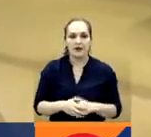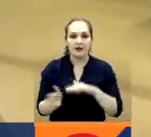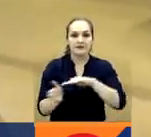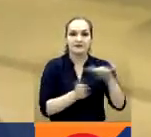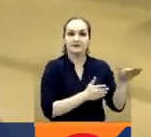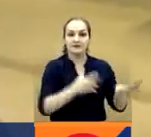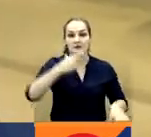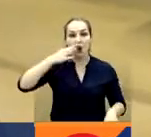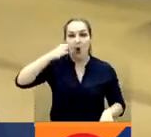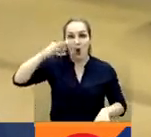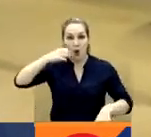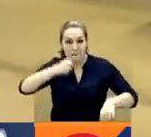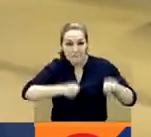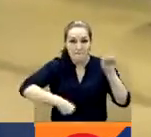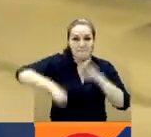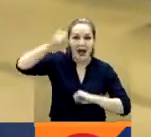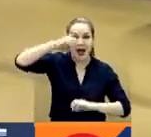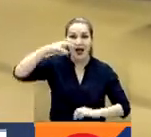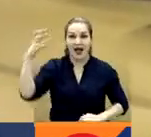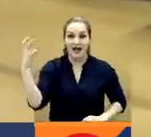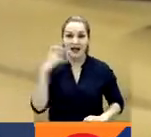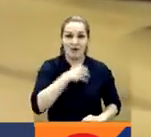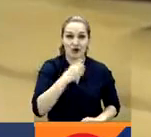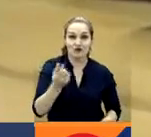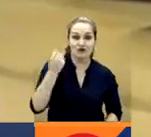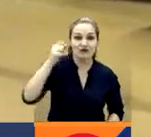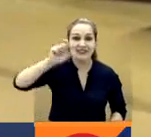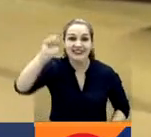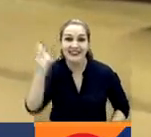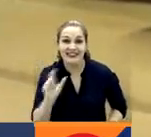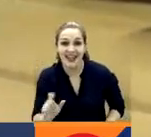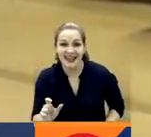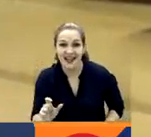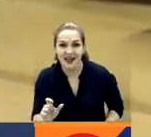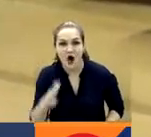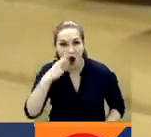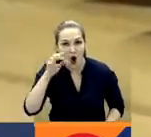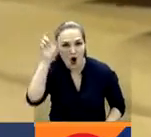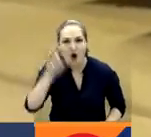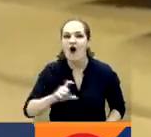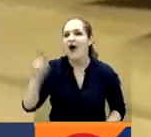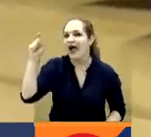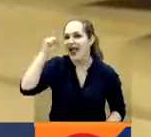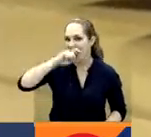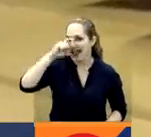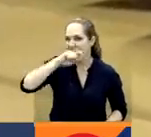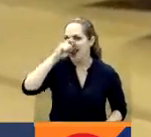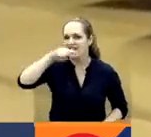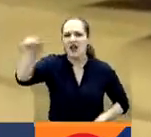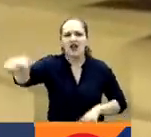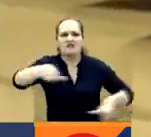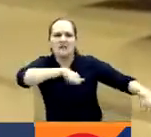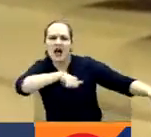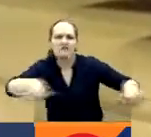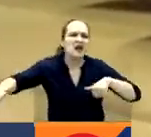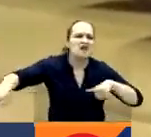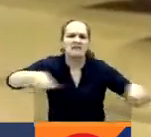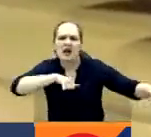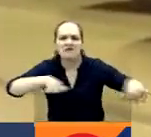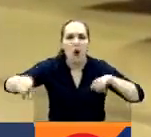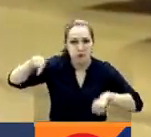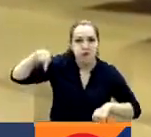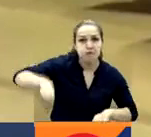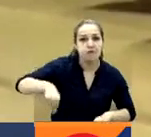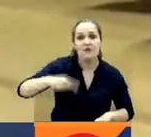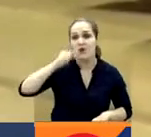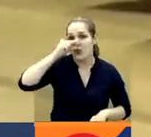Giro de Italia 2021, Egan Bernal, recorrió el batallón de Colombia en Expo Dubai 2020. El presidente de